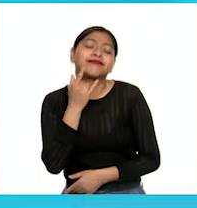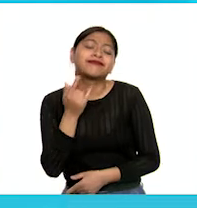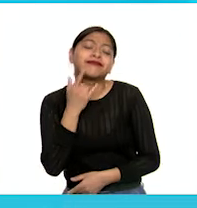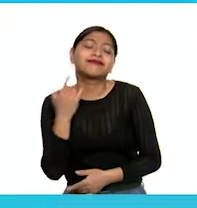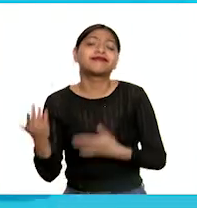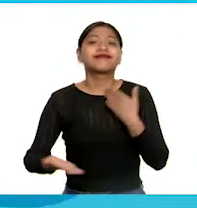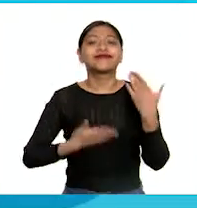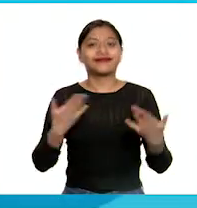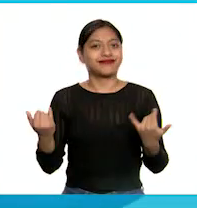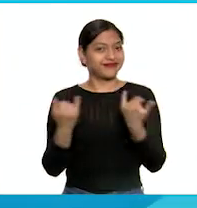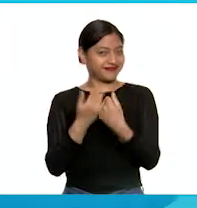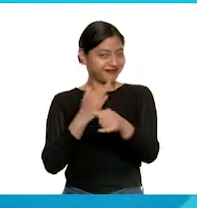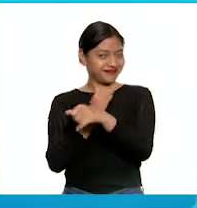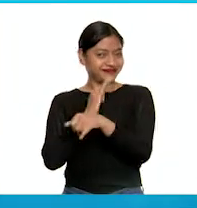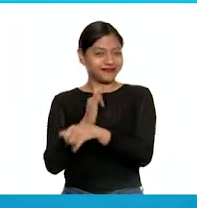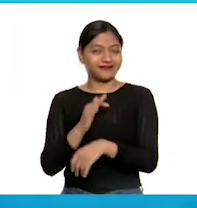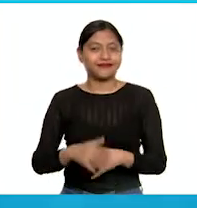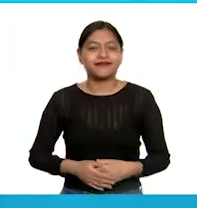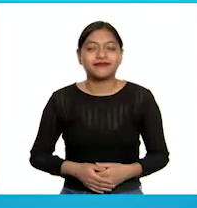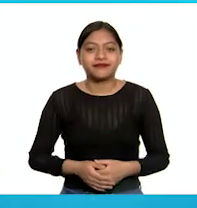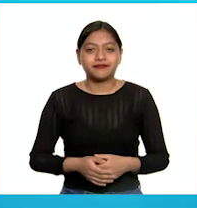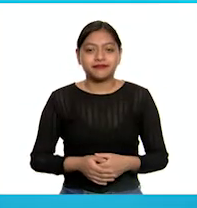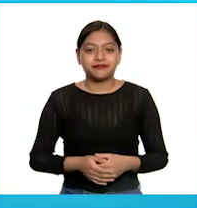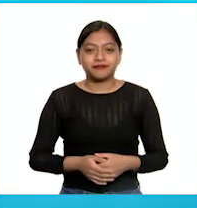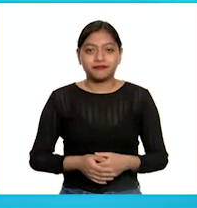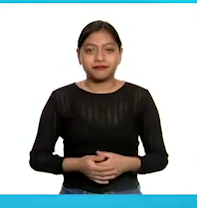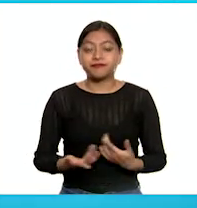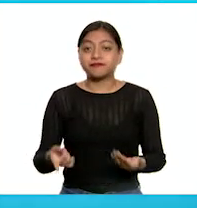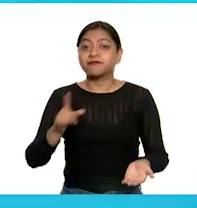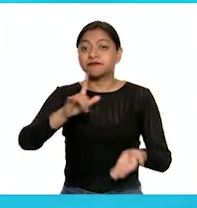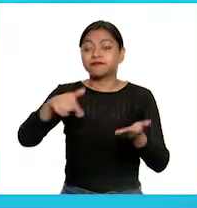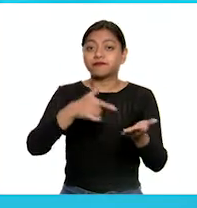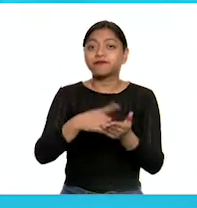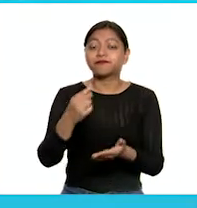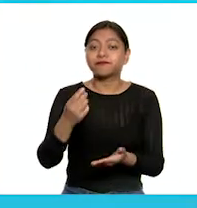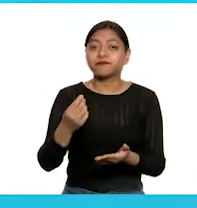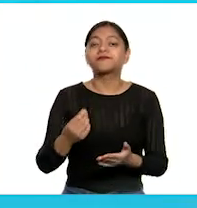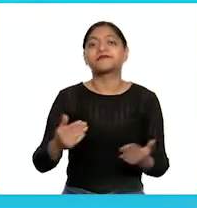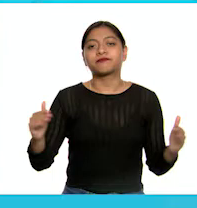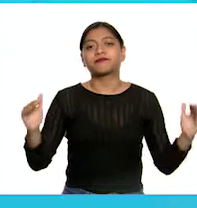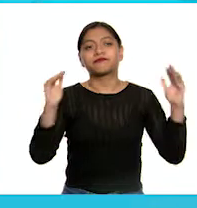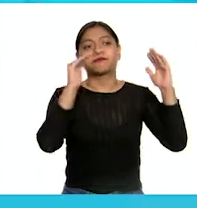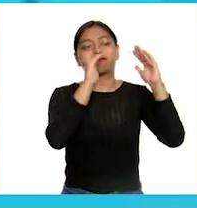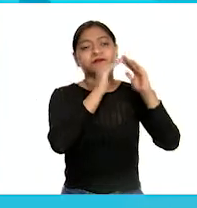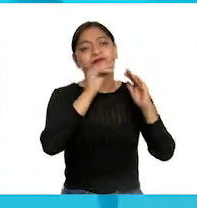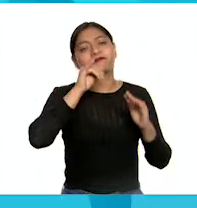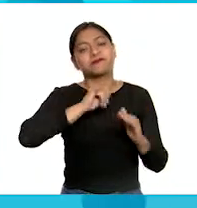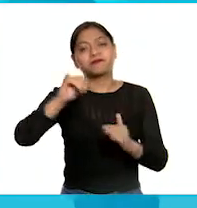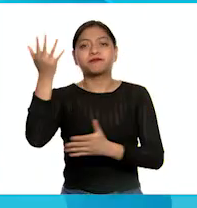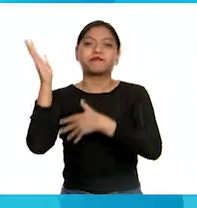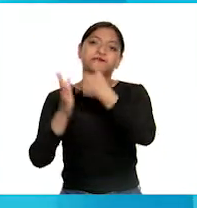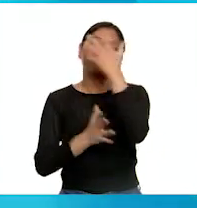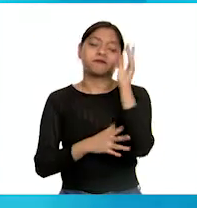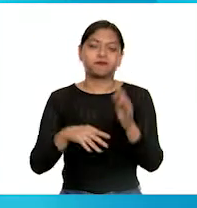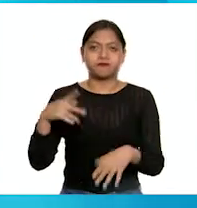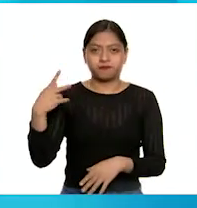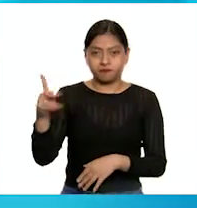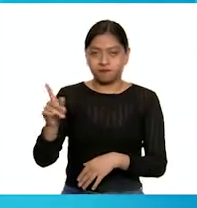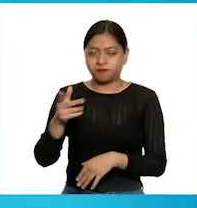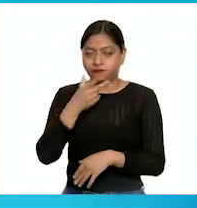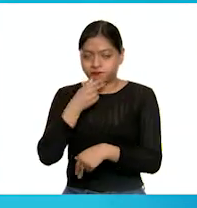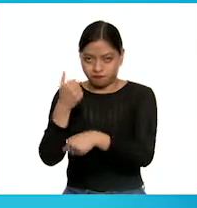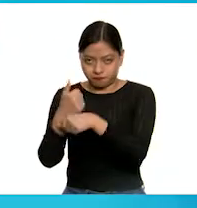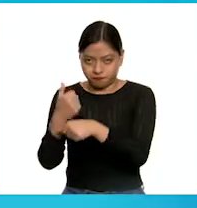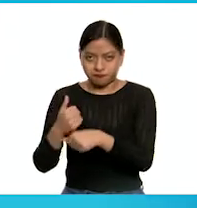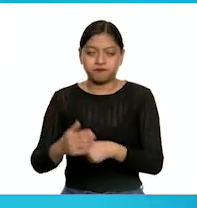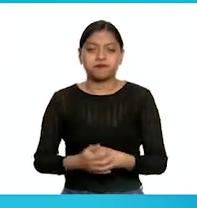chistosa. Donde va a ocurrir los hechos es en una cabaña de su abuelo. El problema que